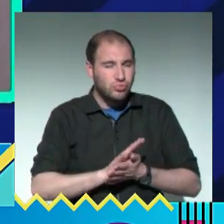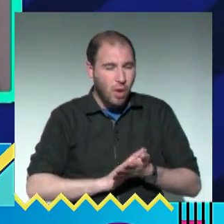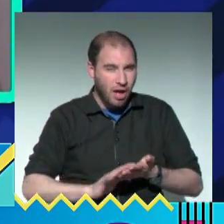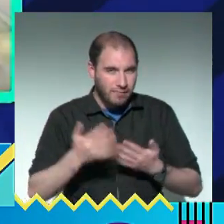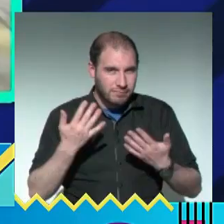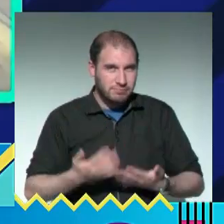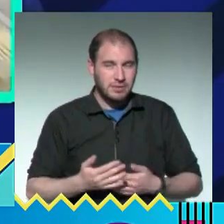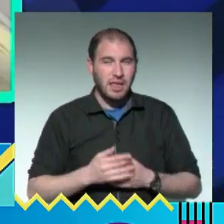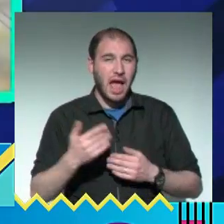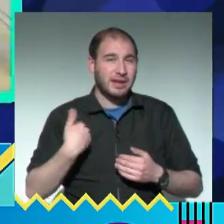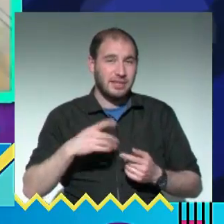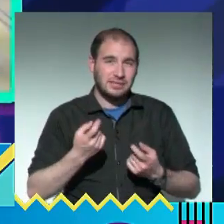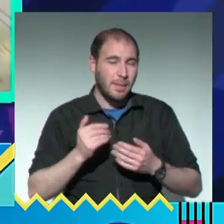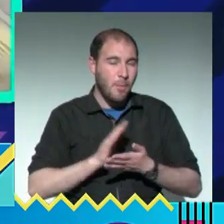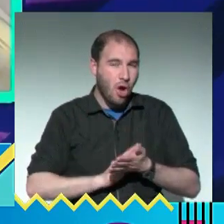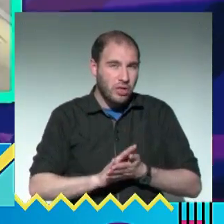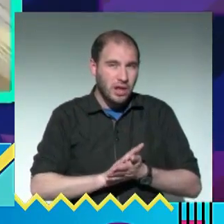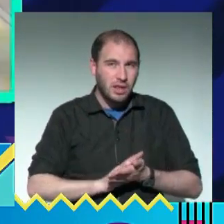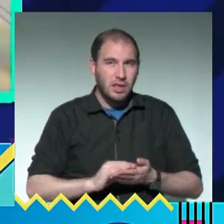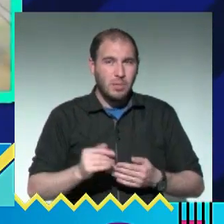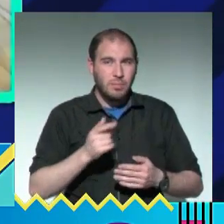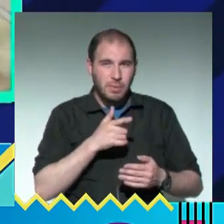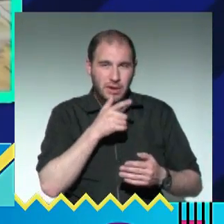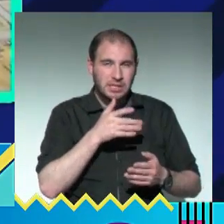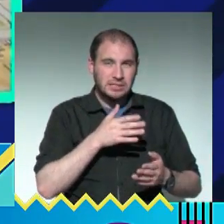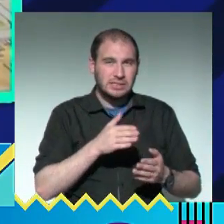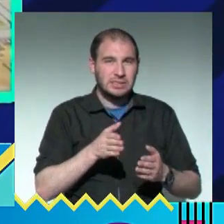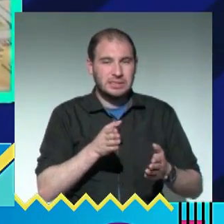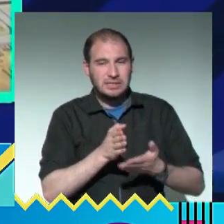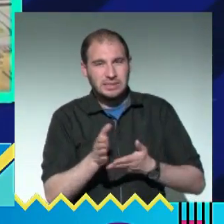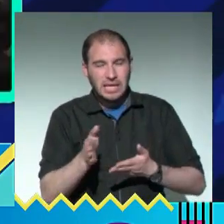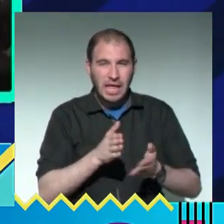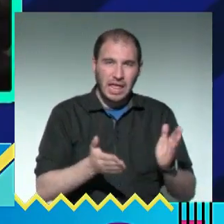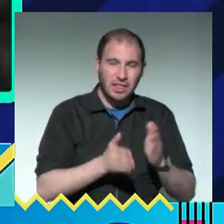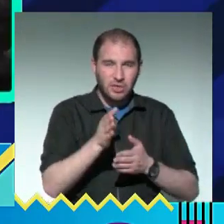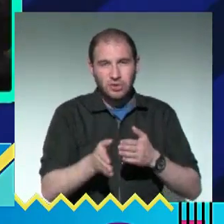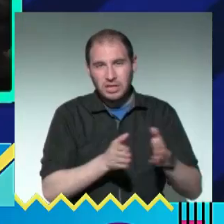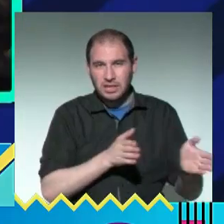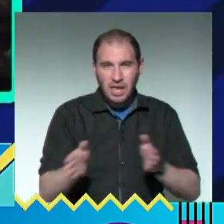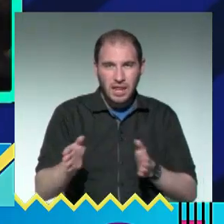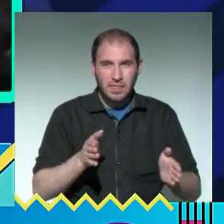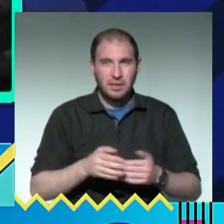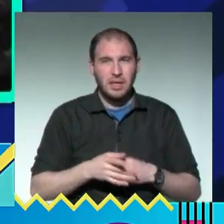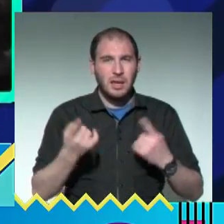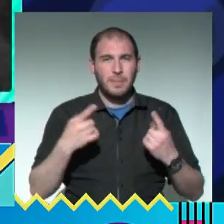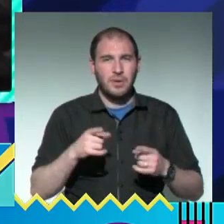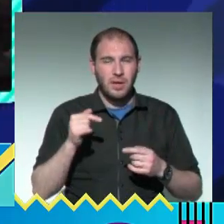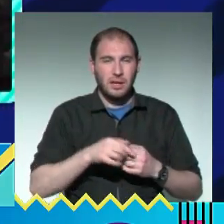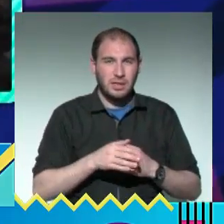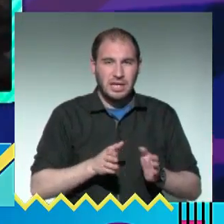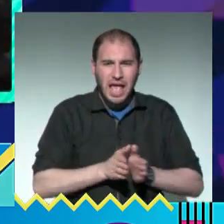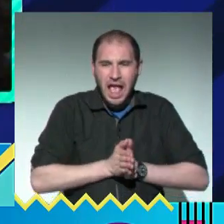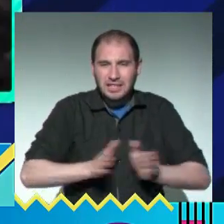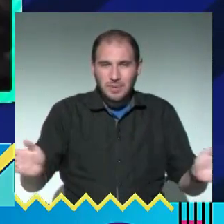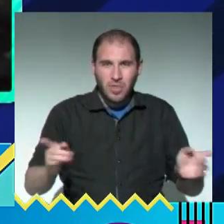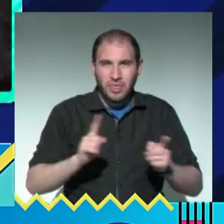últimos años es moderación. Vos podés tener tendencia más hacia el centro derecha, tendencia al centro izquierda, pero acá nos vamos a los